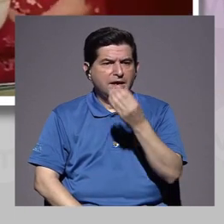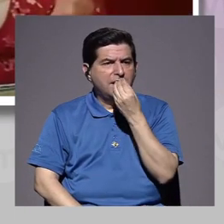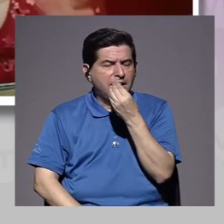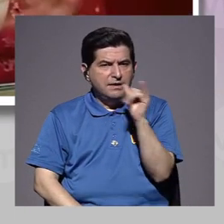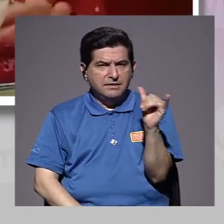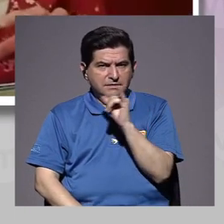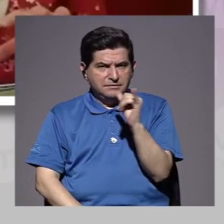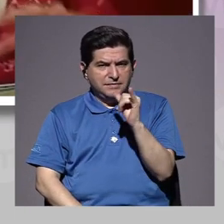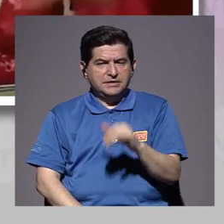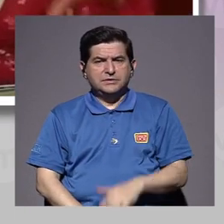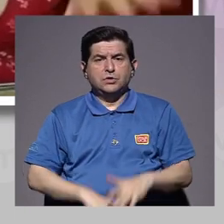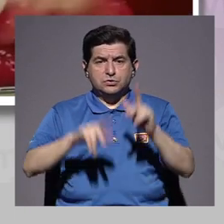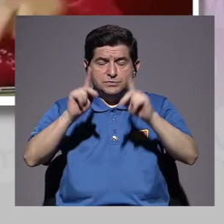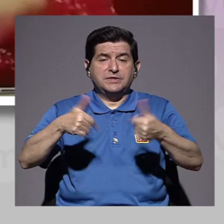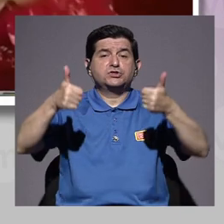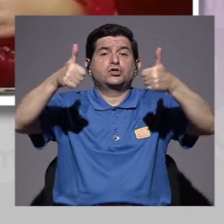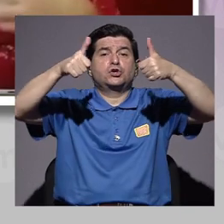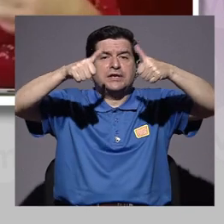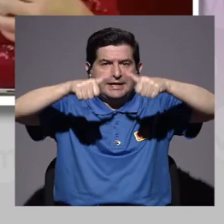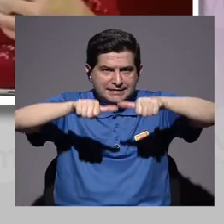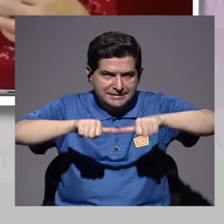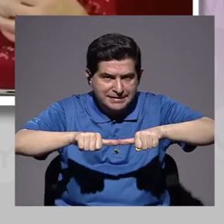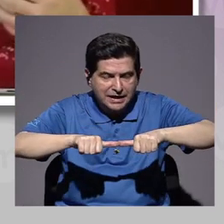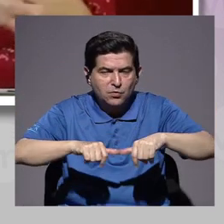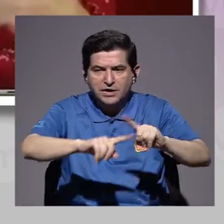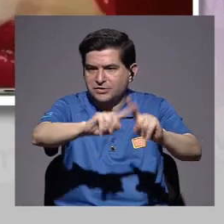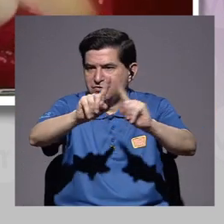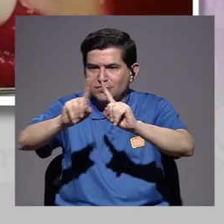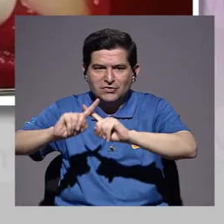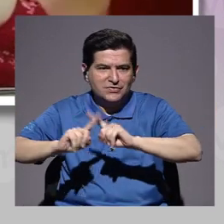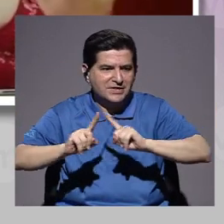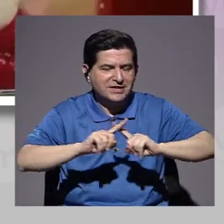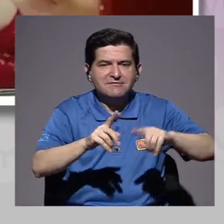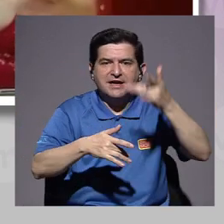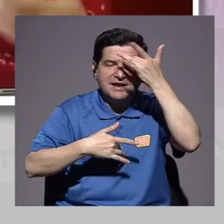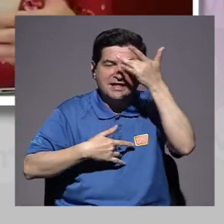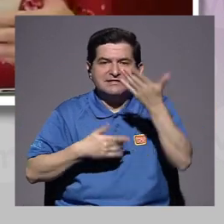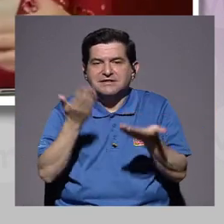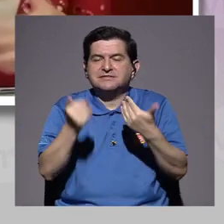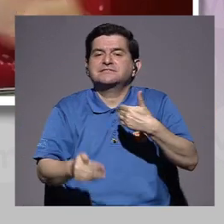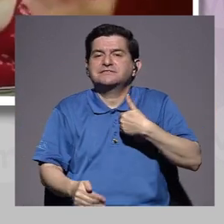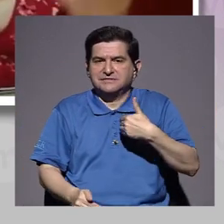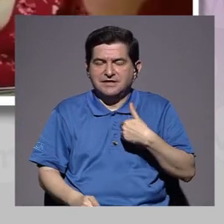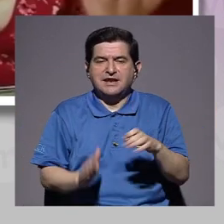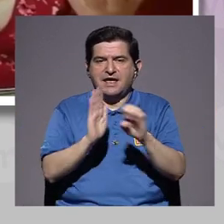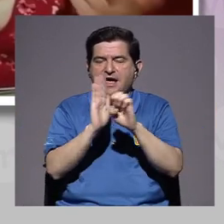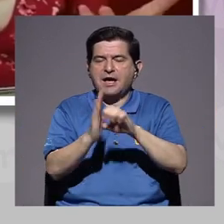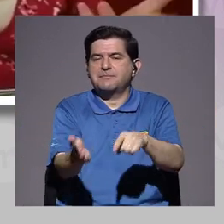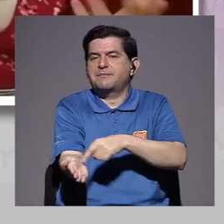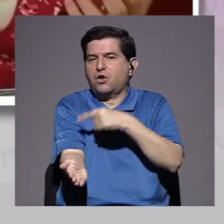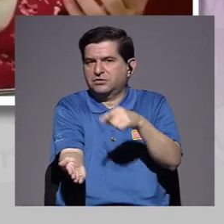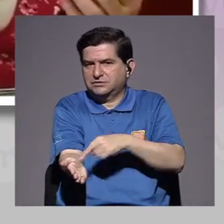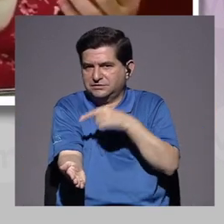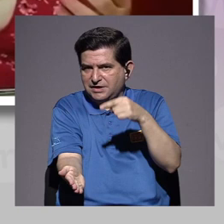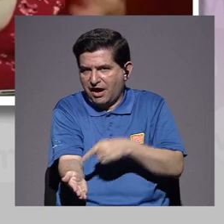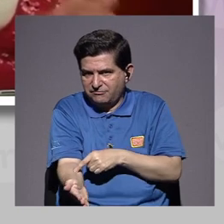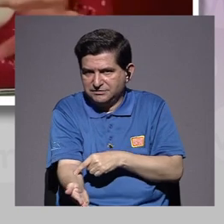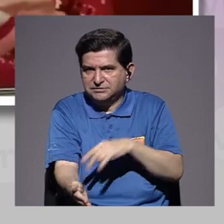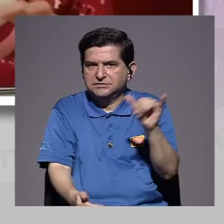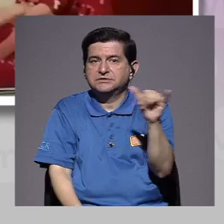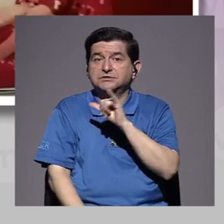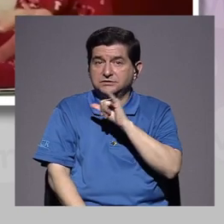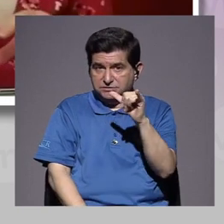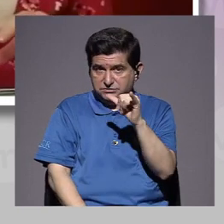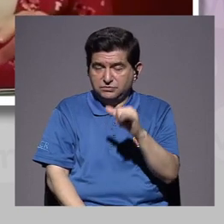los alimentos también, las personas de acuerdo a las diferentes enfermedades que puedan tener, por ejemplo, la diabetes, ¿verdad? Tienen